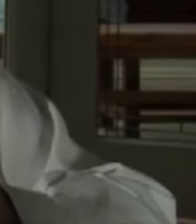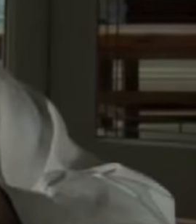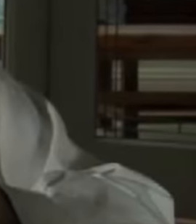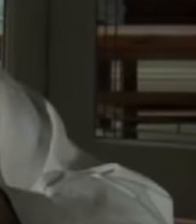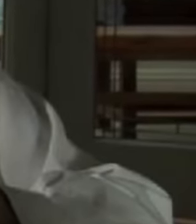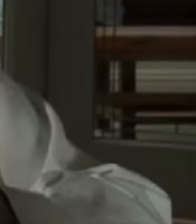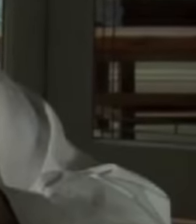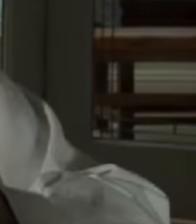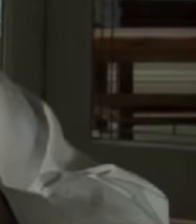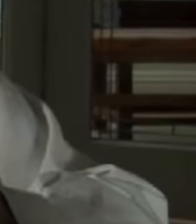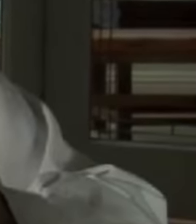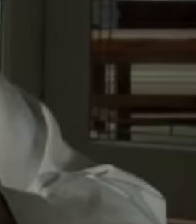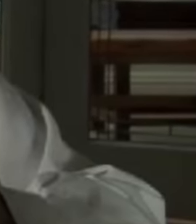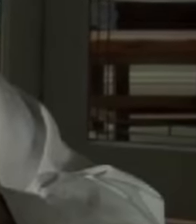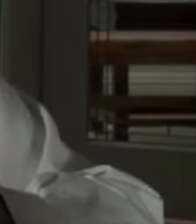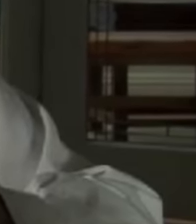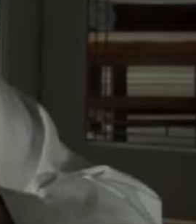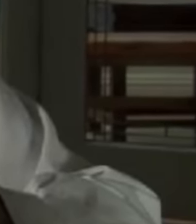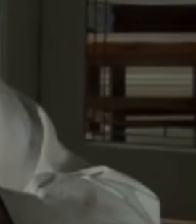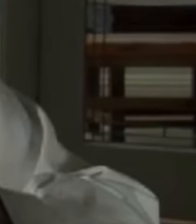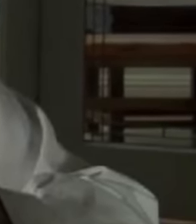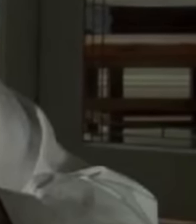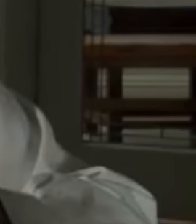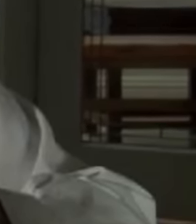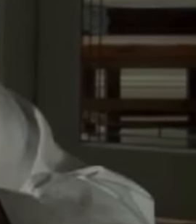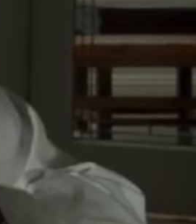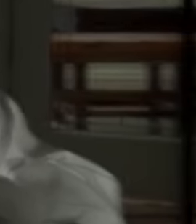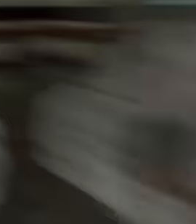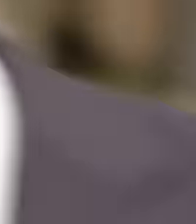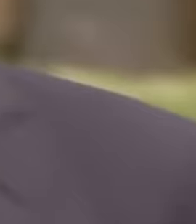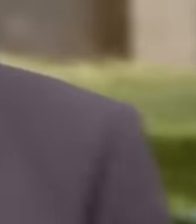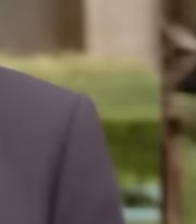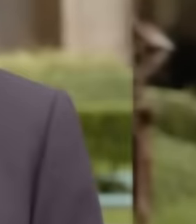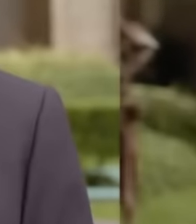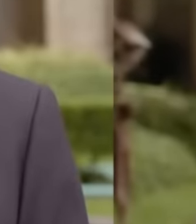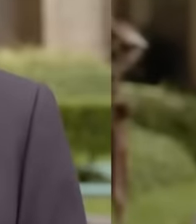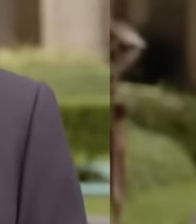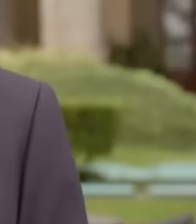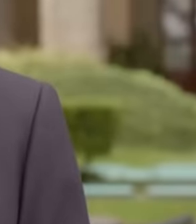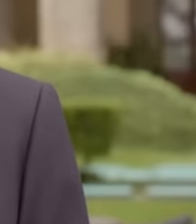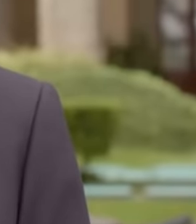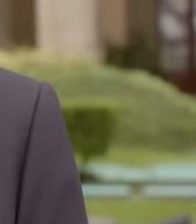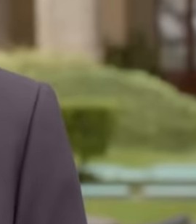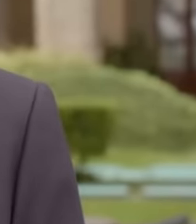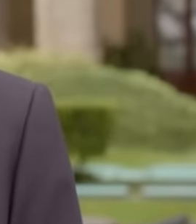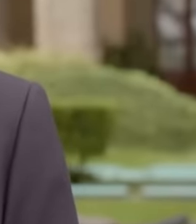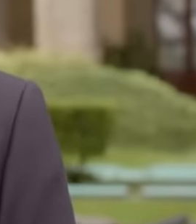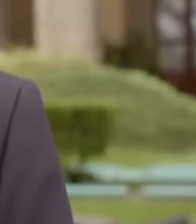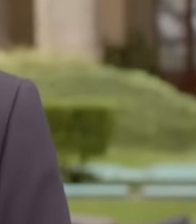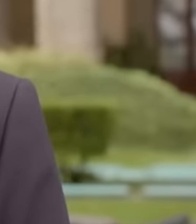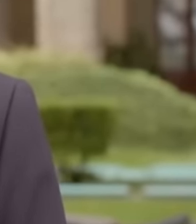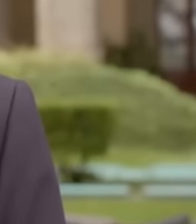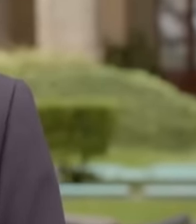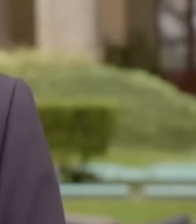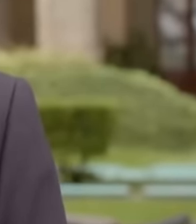o incluso a que venga a Palacio Nacional para que se le dé una entrevista exclusiva.